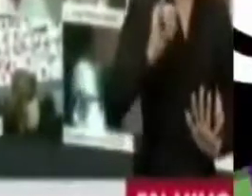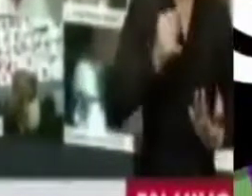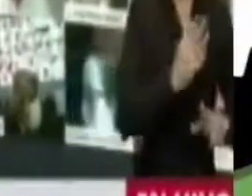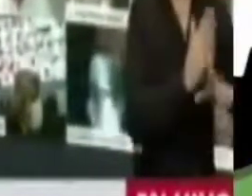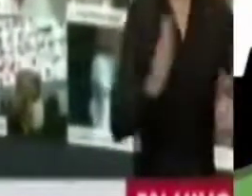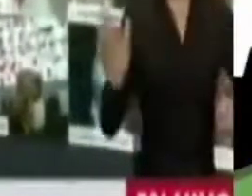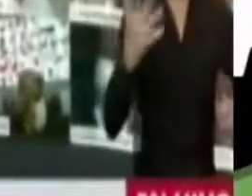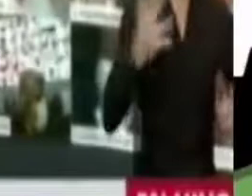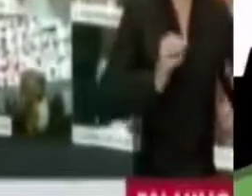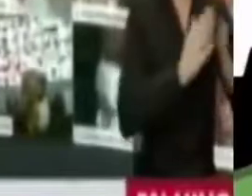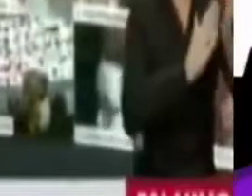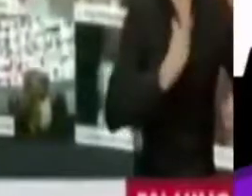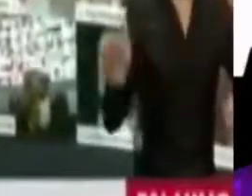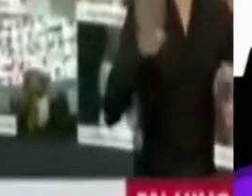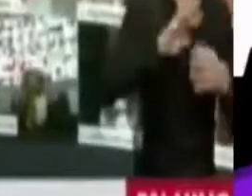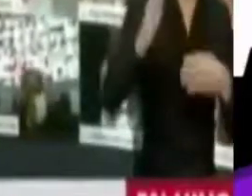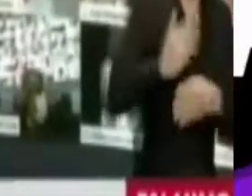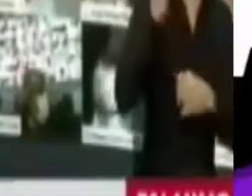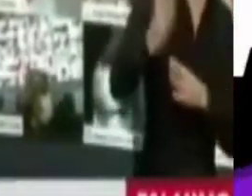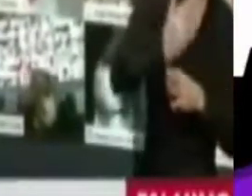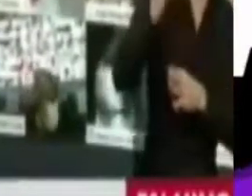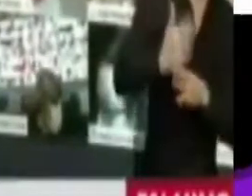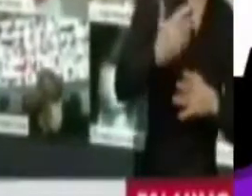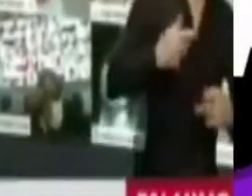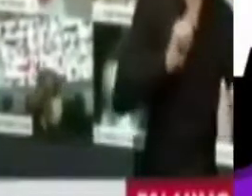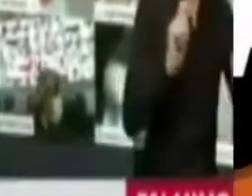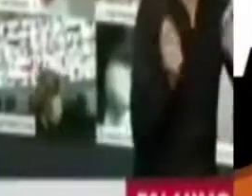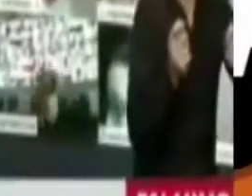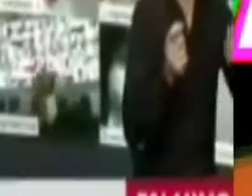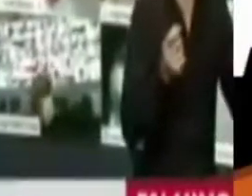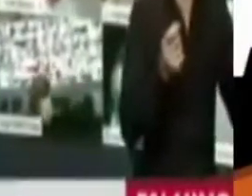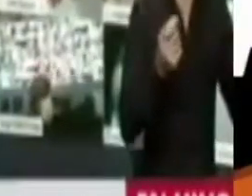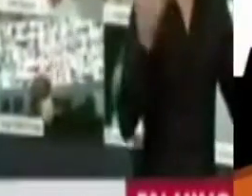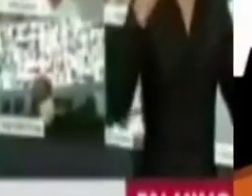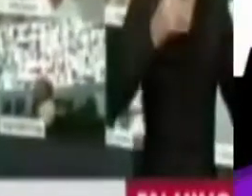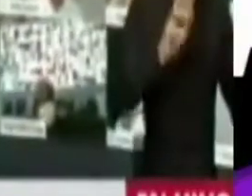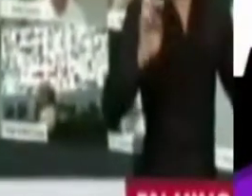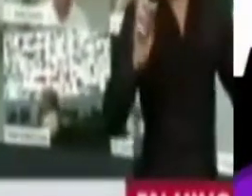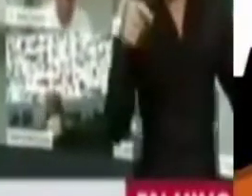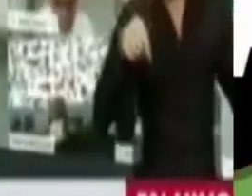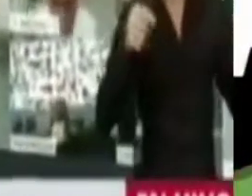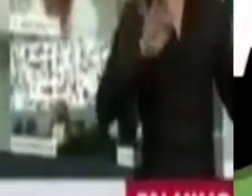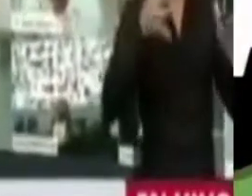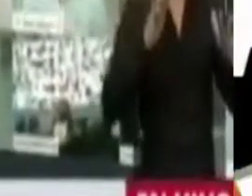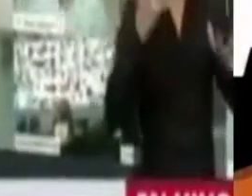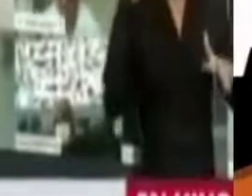y cuando vi que o los mismos chicos que componen el equipo, sí,